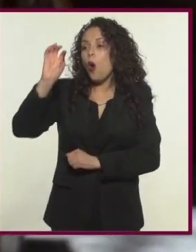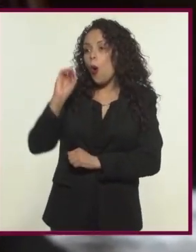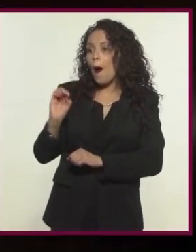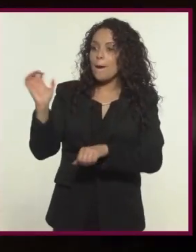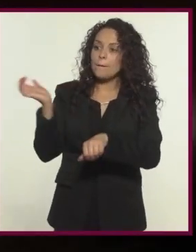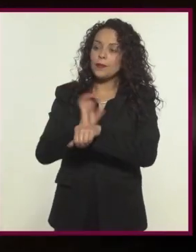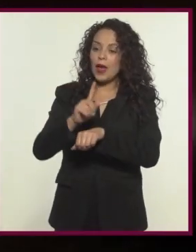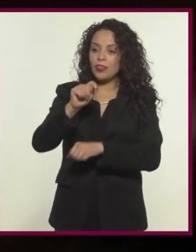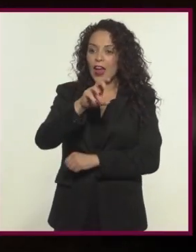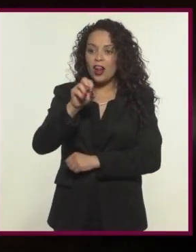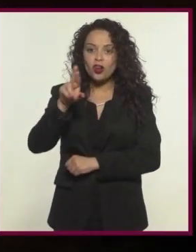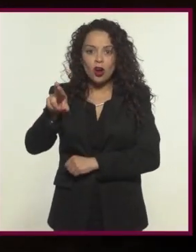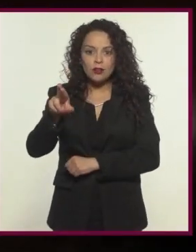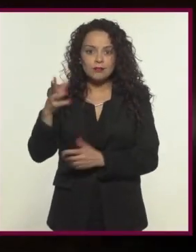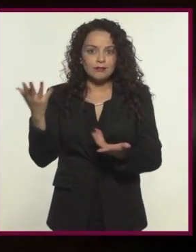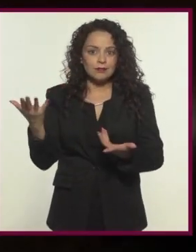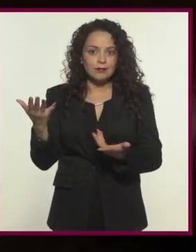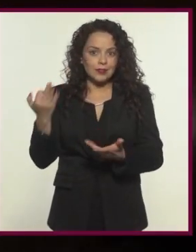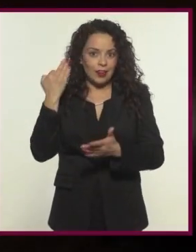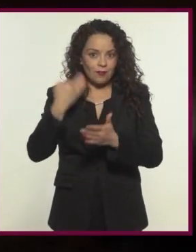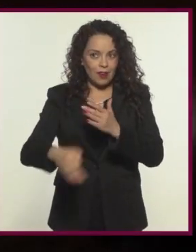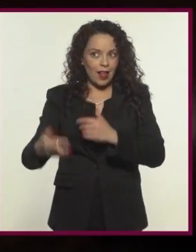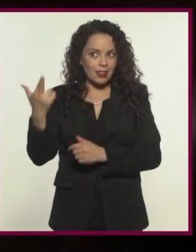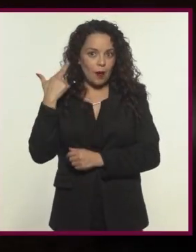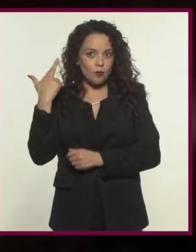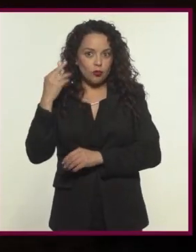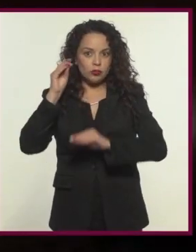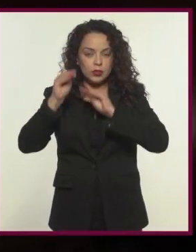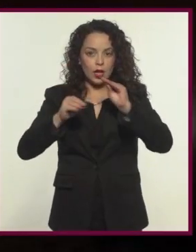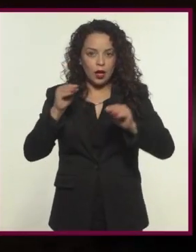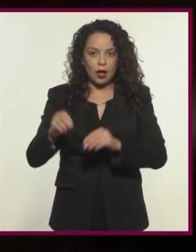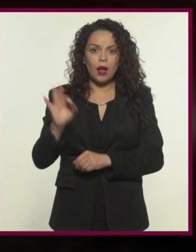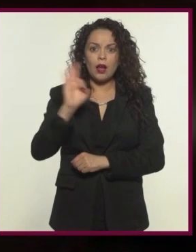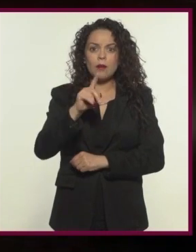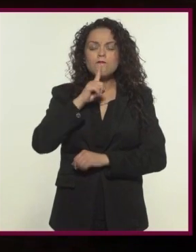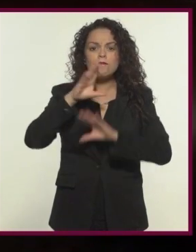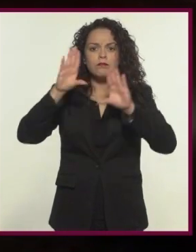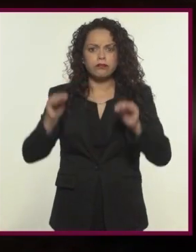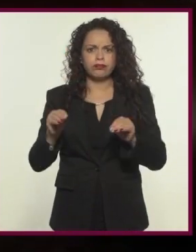O, ¿qué sería de las películas de terror sin su diseño sonoro y sus...